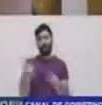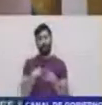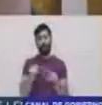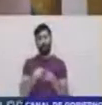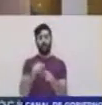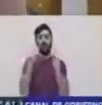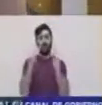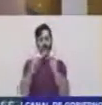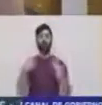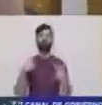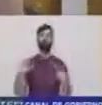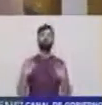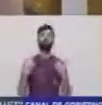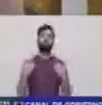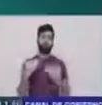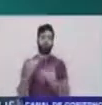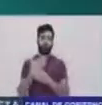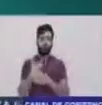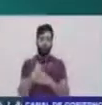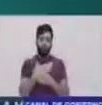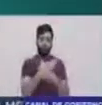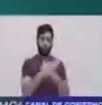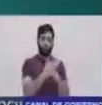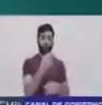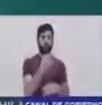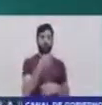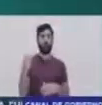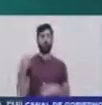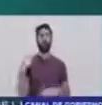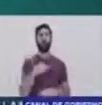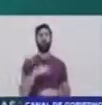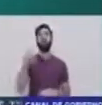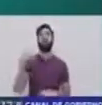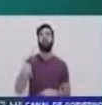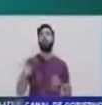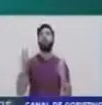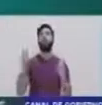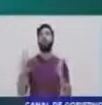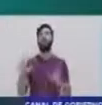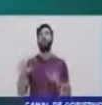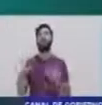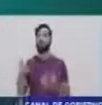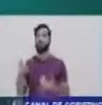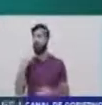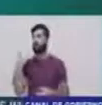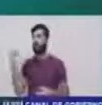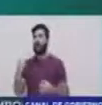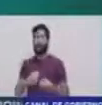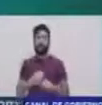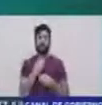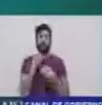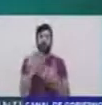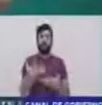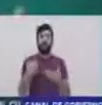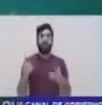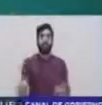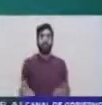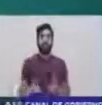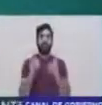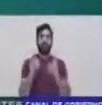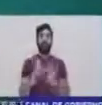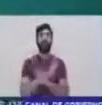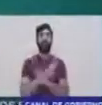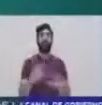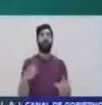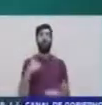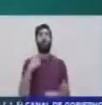Claudia. ¿Qué tal, chicos? También allá en casa, qué alegre poder compartir con ustedes, pues hoy vamos a tener el desarrollo de la expresión. Pero al decir